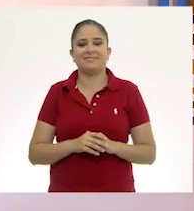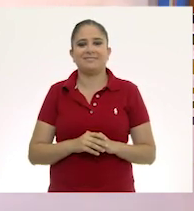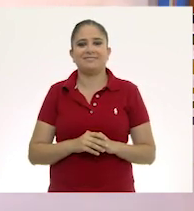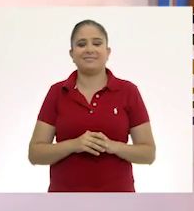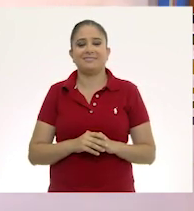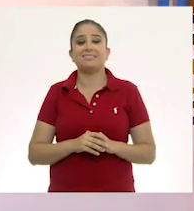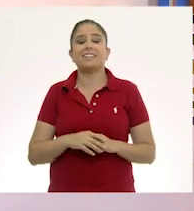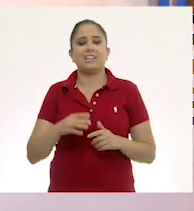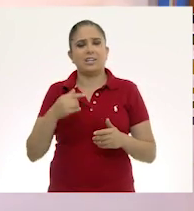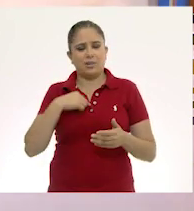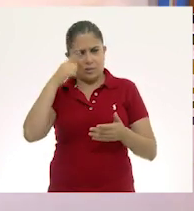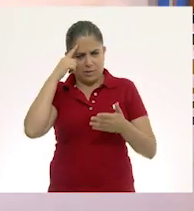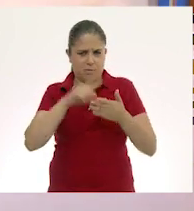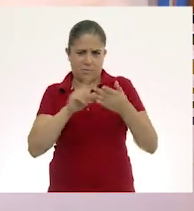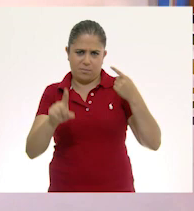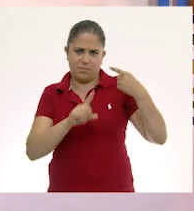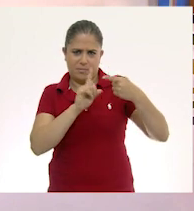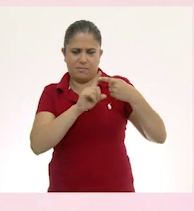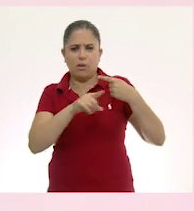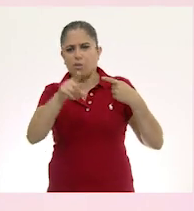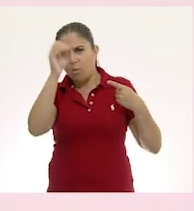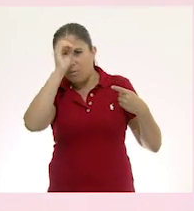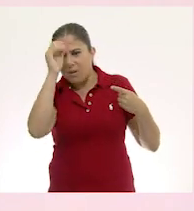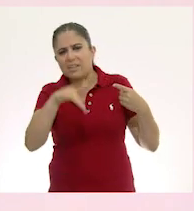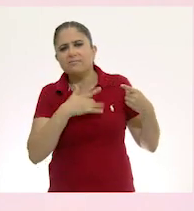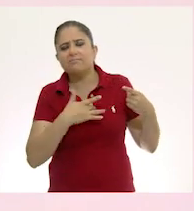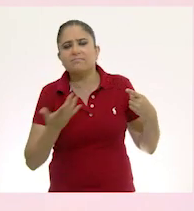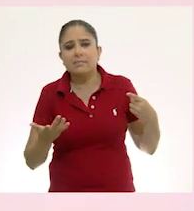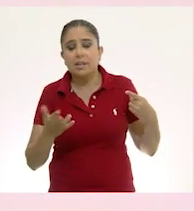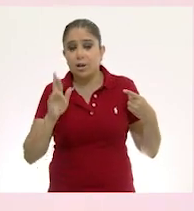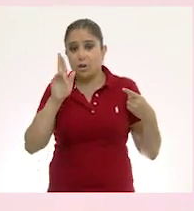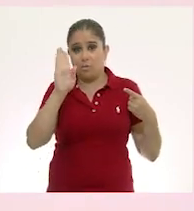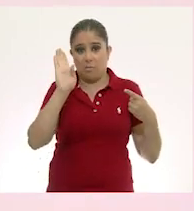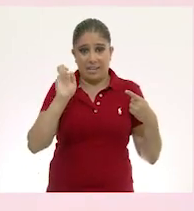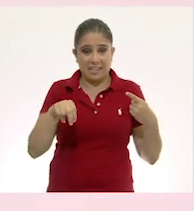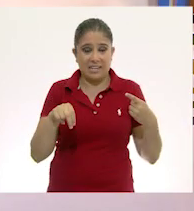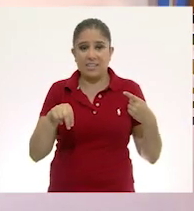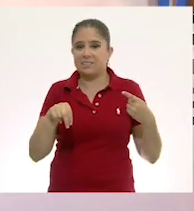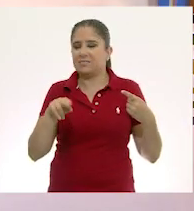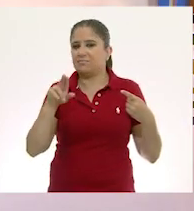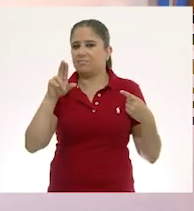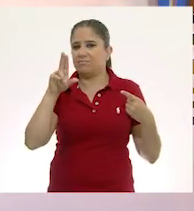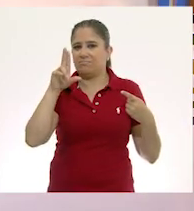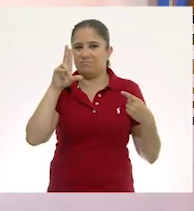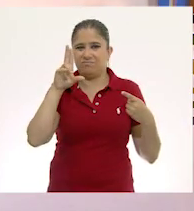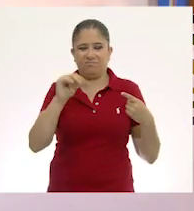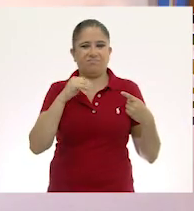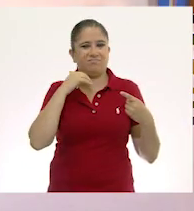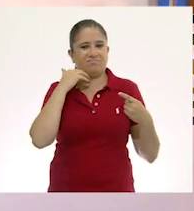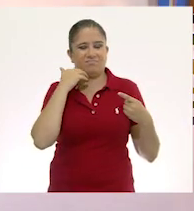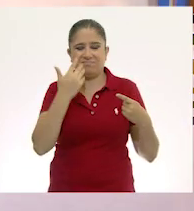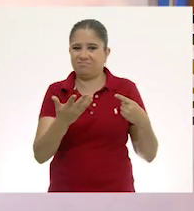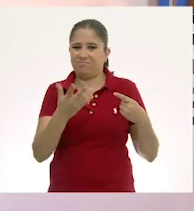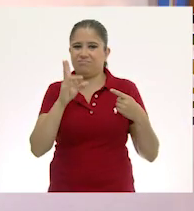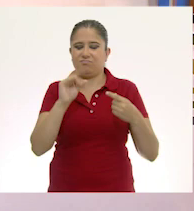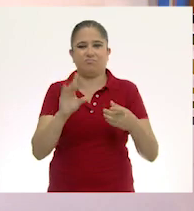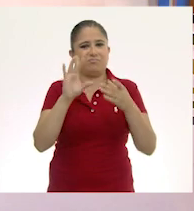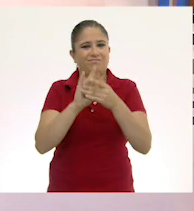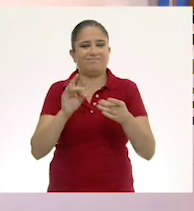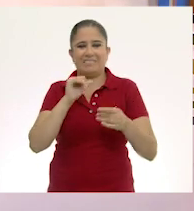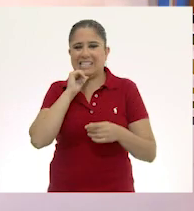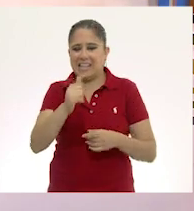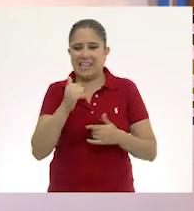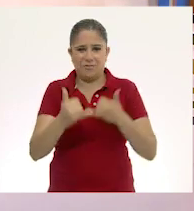Entonces, yo creo que esa sería la primera. ¿Tú qué opinas? Rubén no explicó